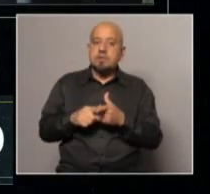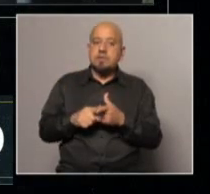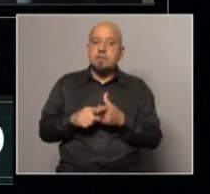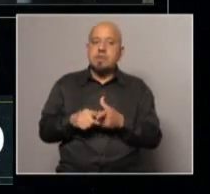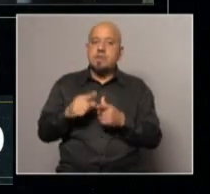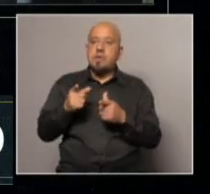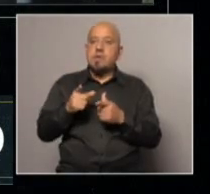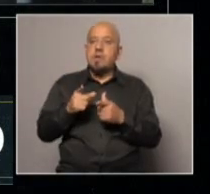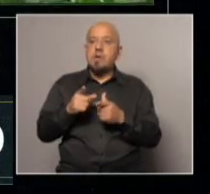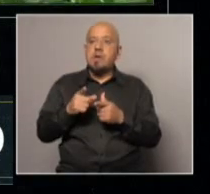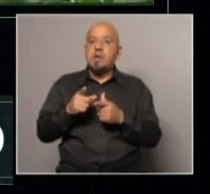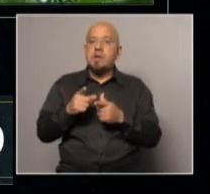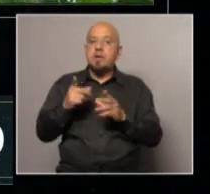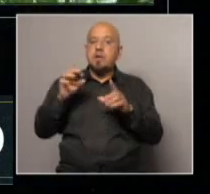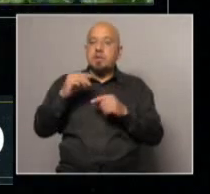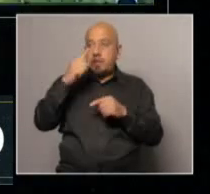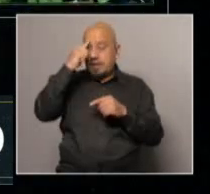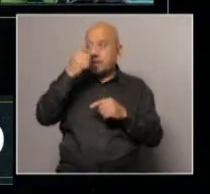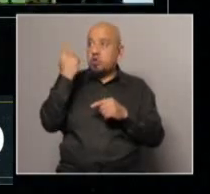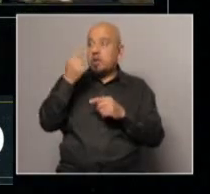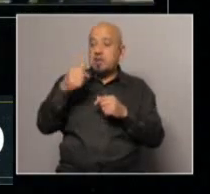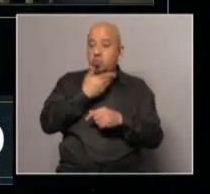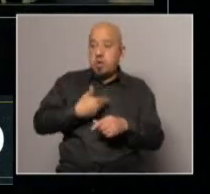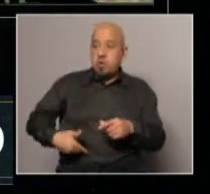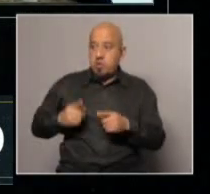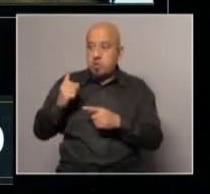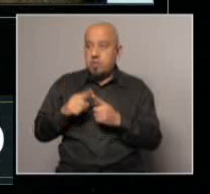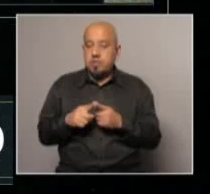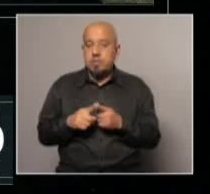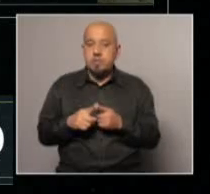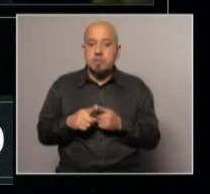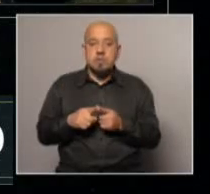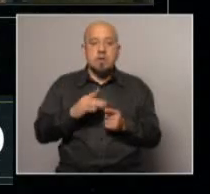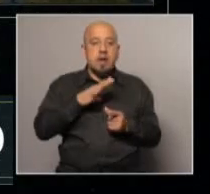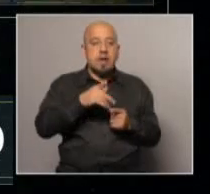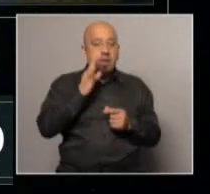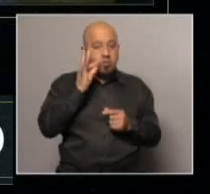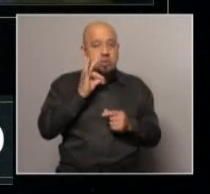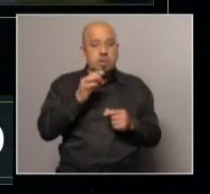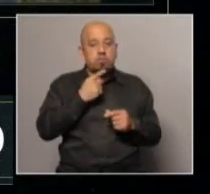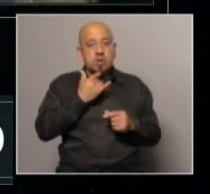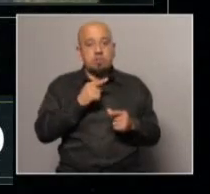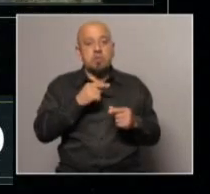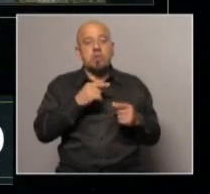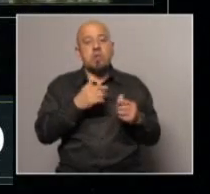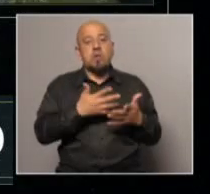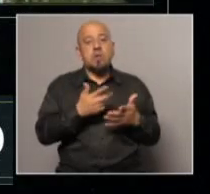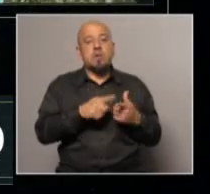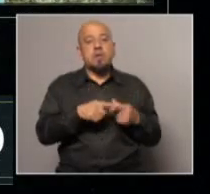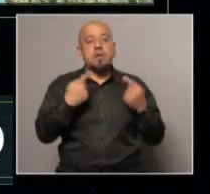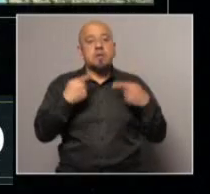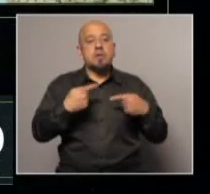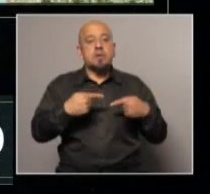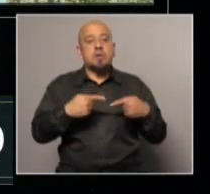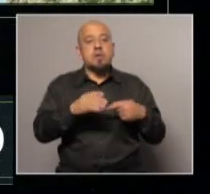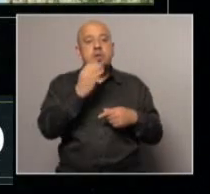de capitales extranjeros. Sí, también tienen esta posibilidad. A ver, por ejemplo, ahora se pone muy, muy en debate lo